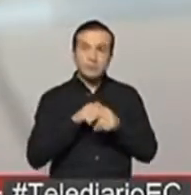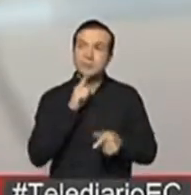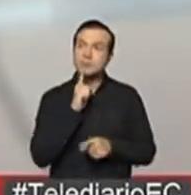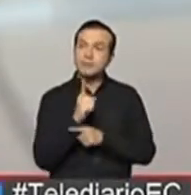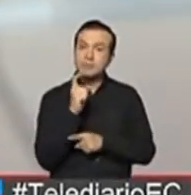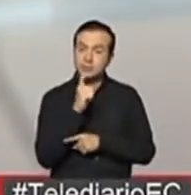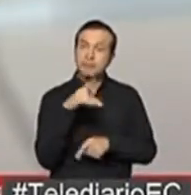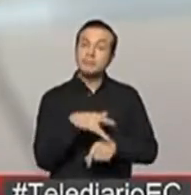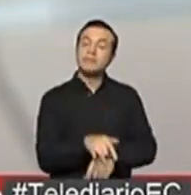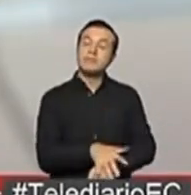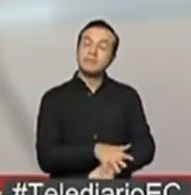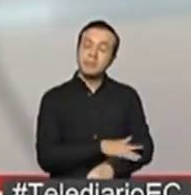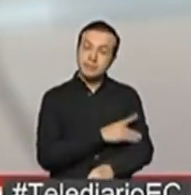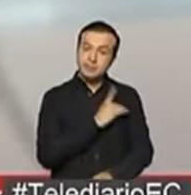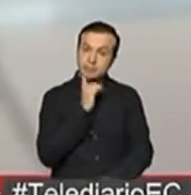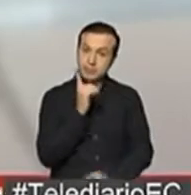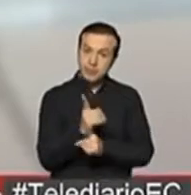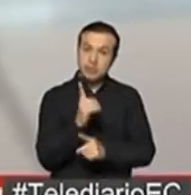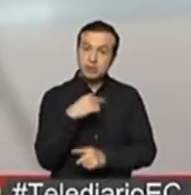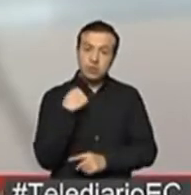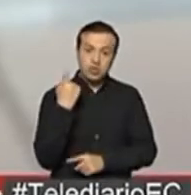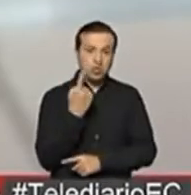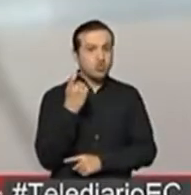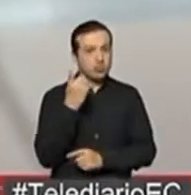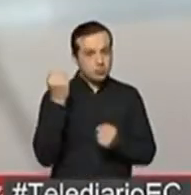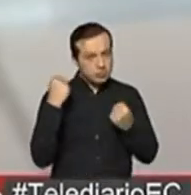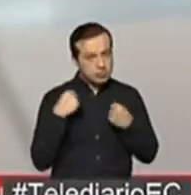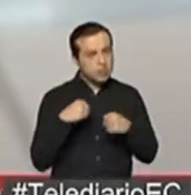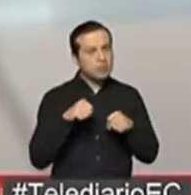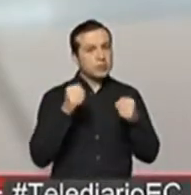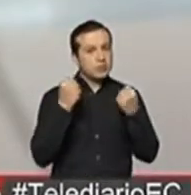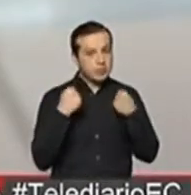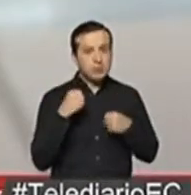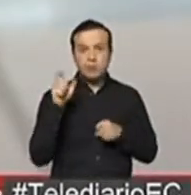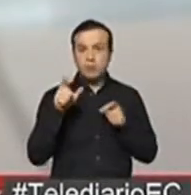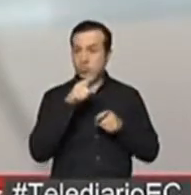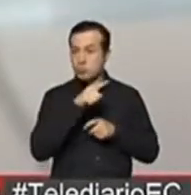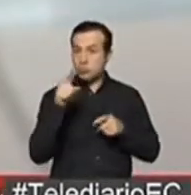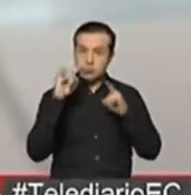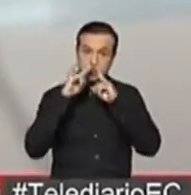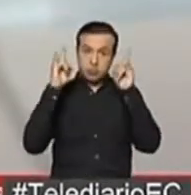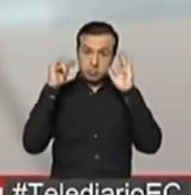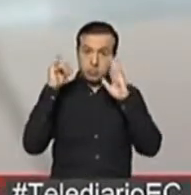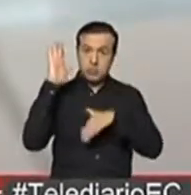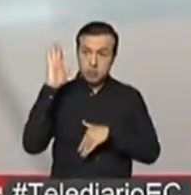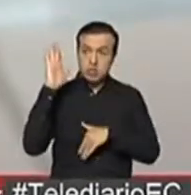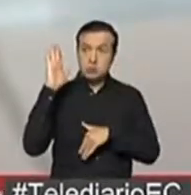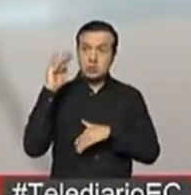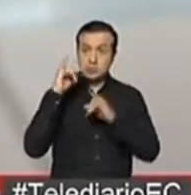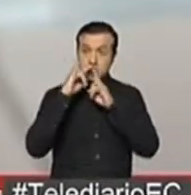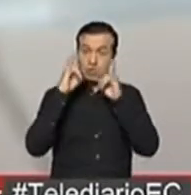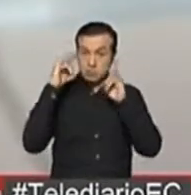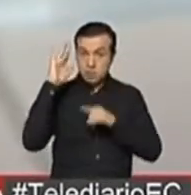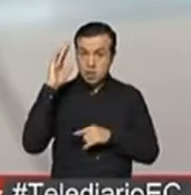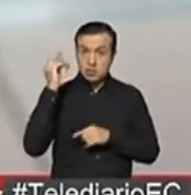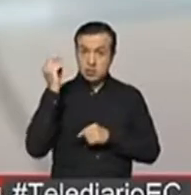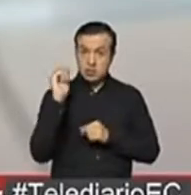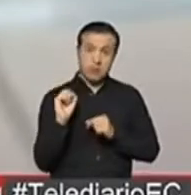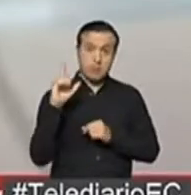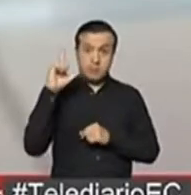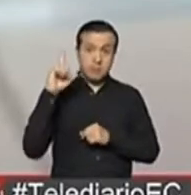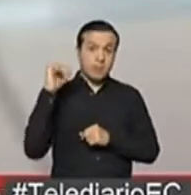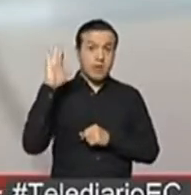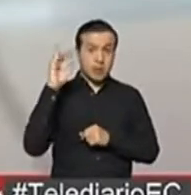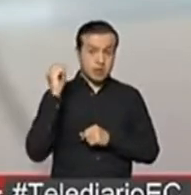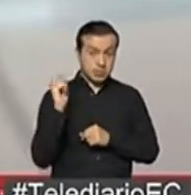que hacer conciencia de que debemos arrimar el hombro' quienes más tienen o quienes más tenemos algo o quienes ganamos de